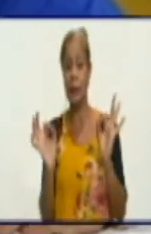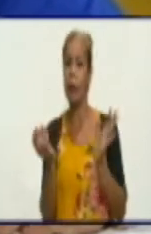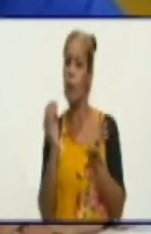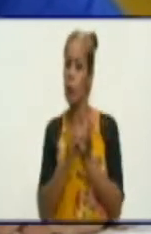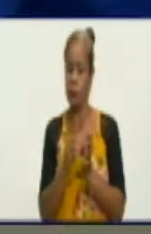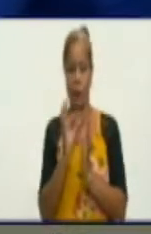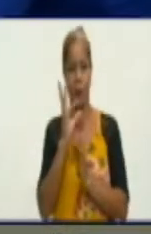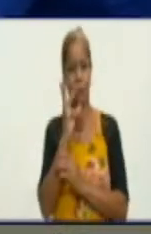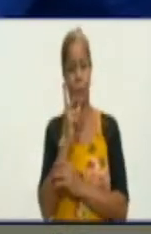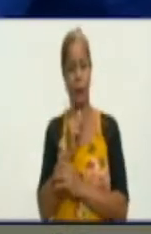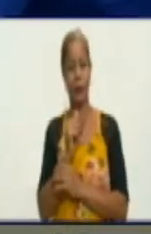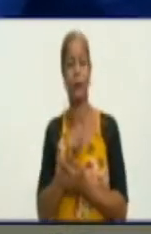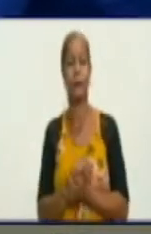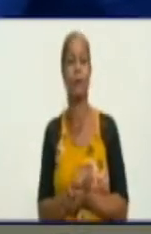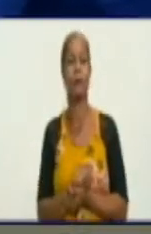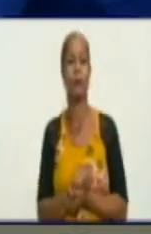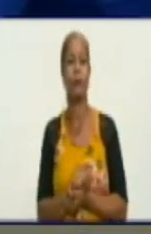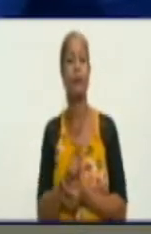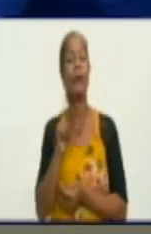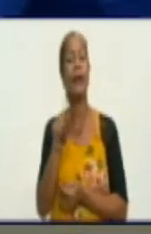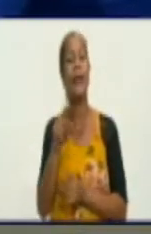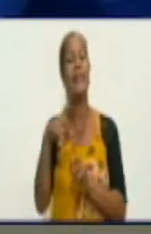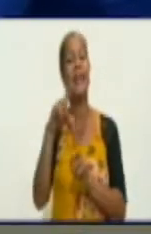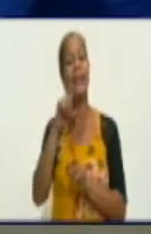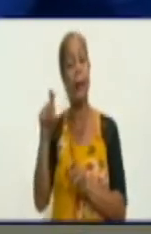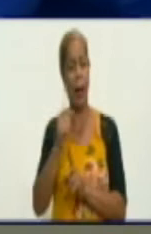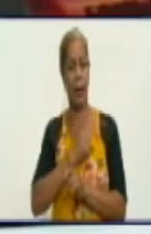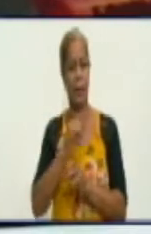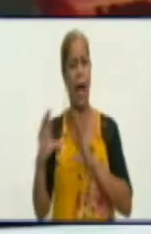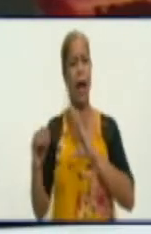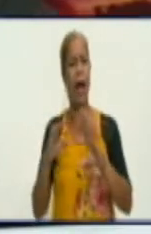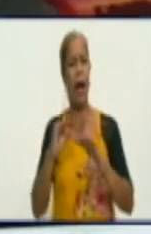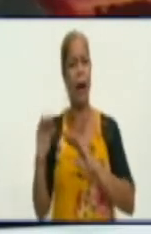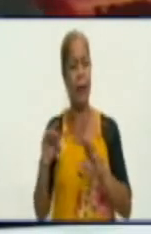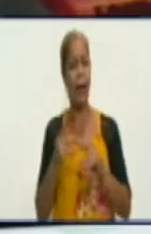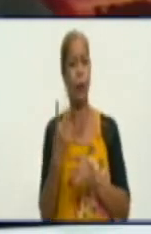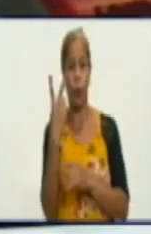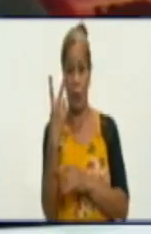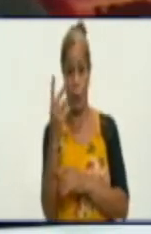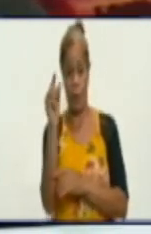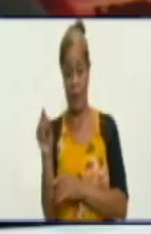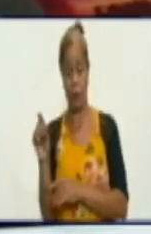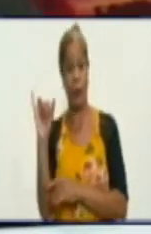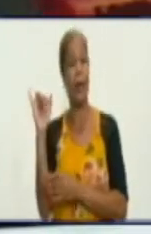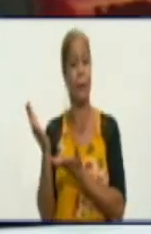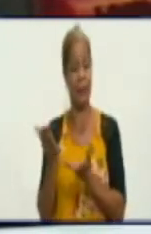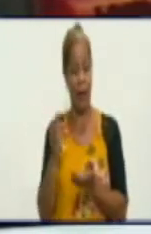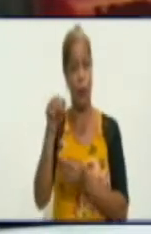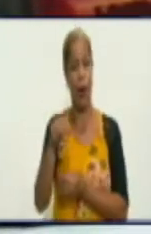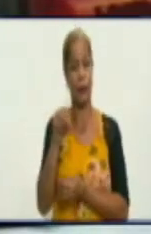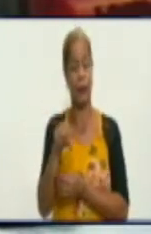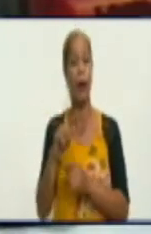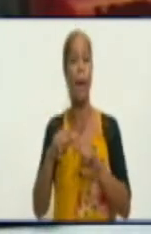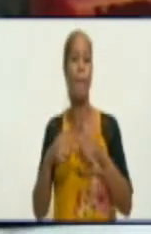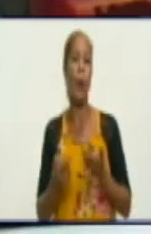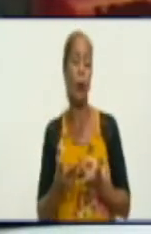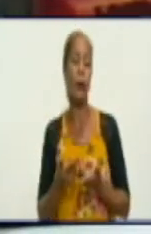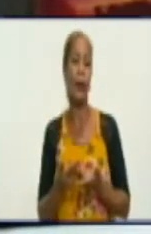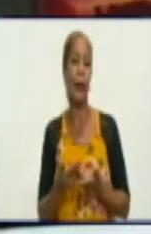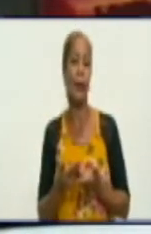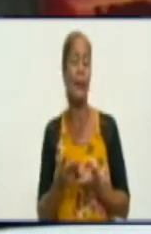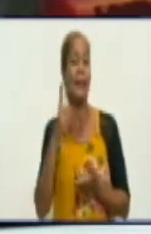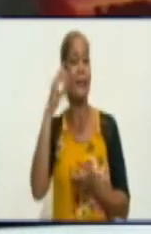De ese tema quería hablar con los dos representantes de los sindicatos que nos acompañan en la tarde de hoy, porque en ambos, tanto